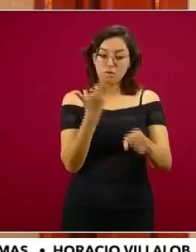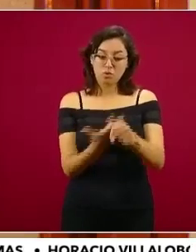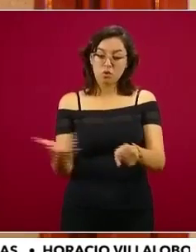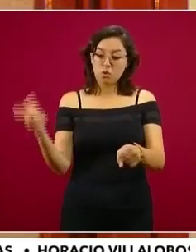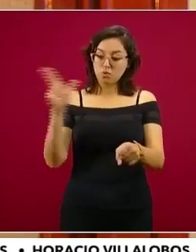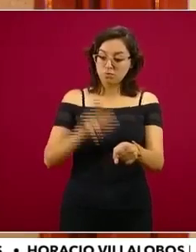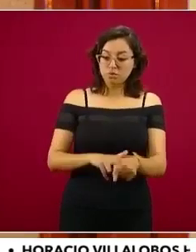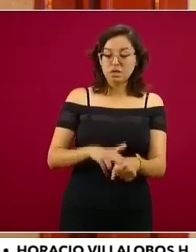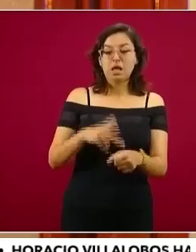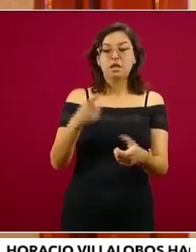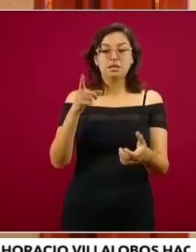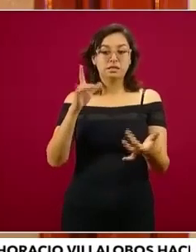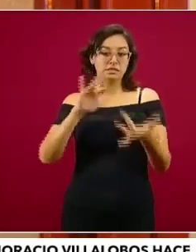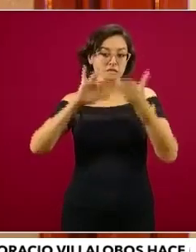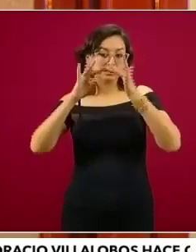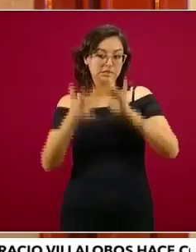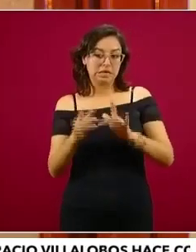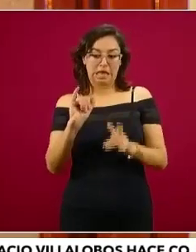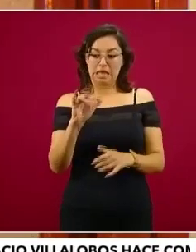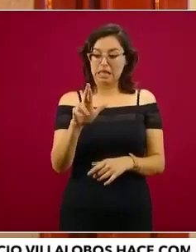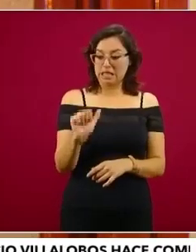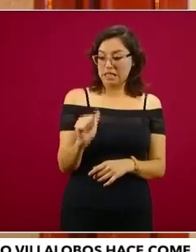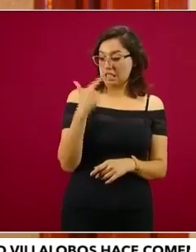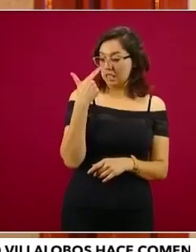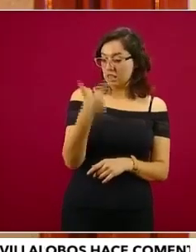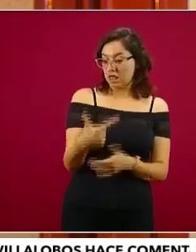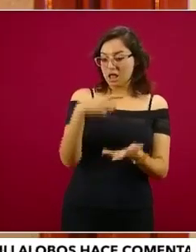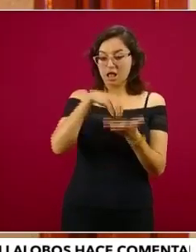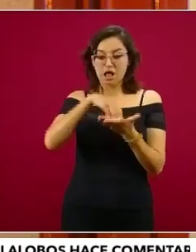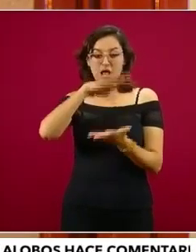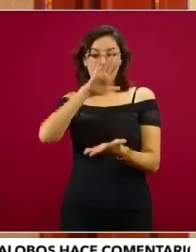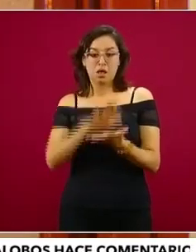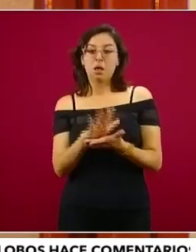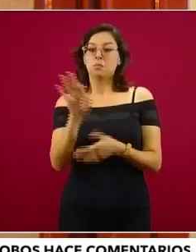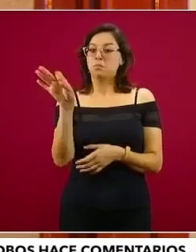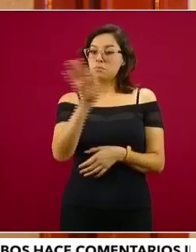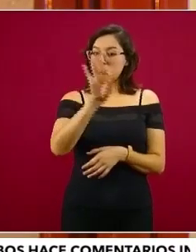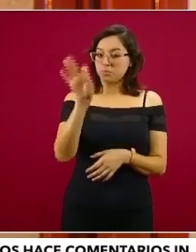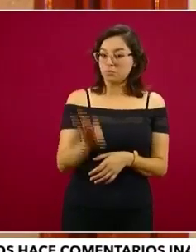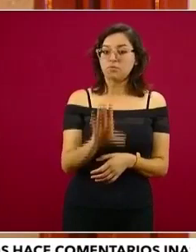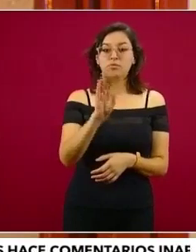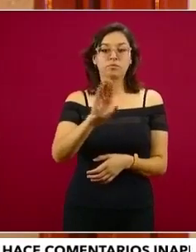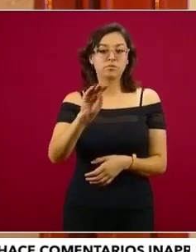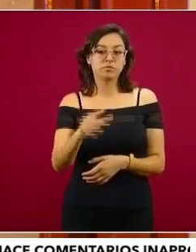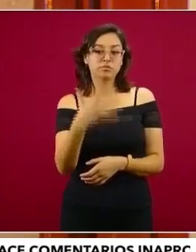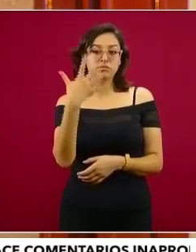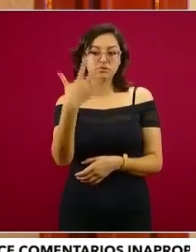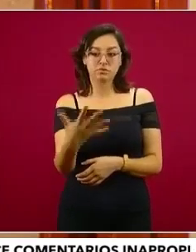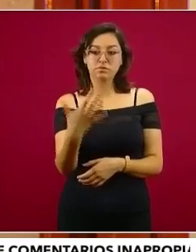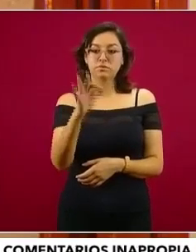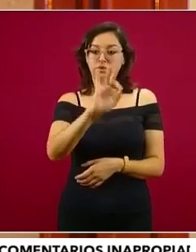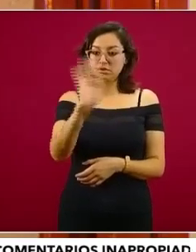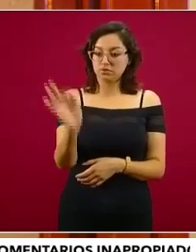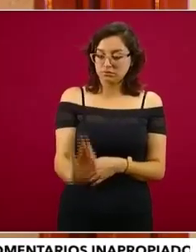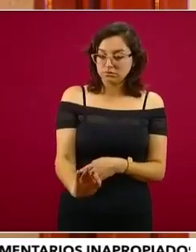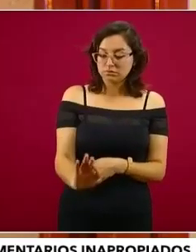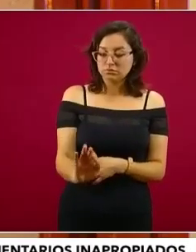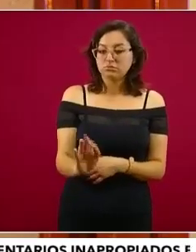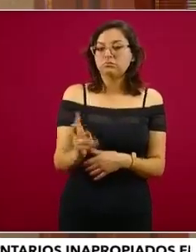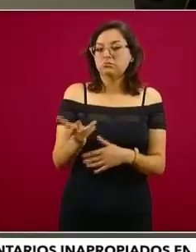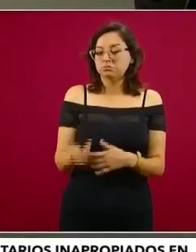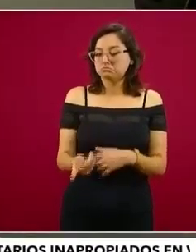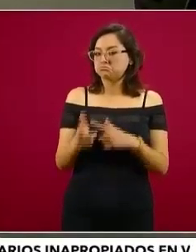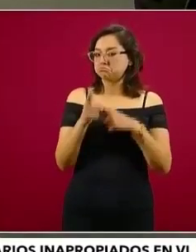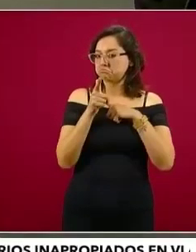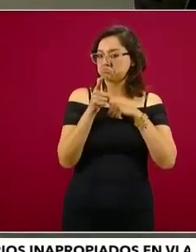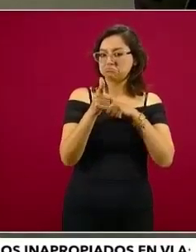y mantenemos una tasa de notificación, porcentaje de notificación del 95%. Este porcentaje se ha